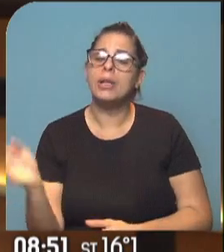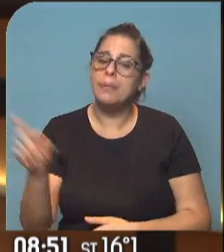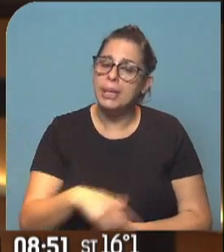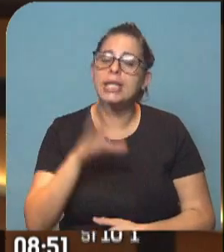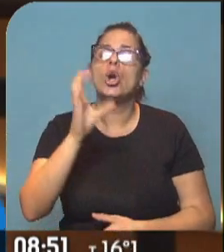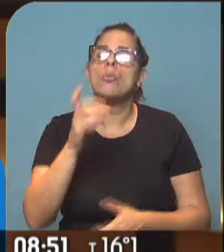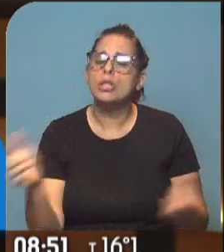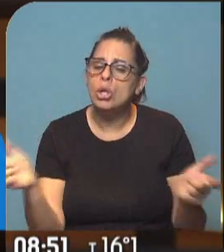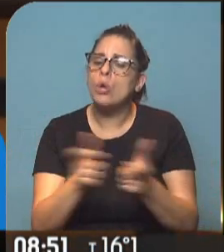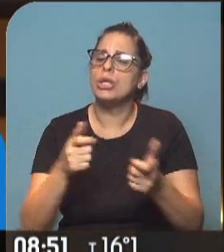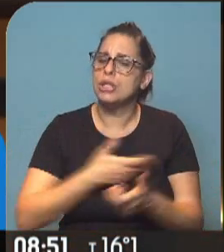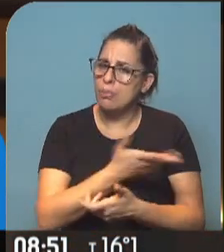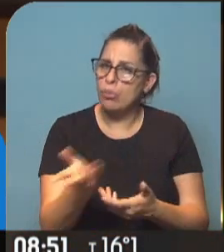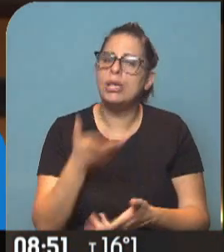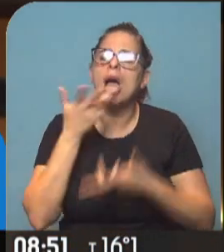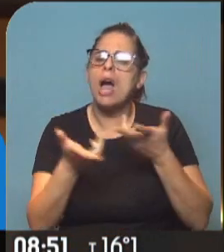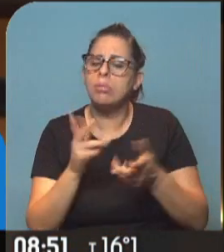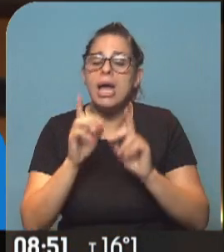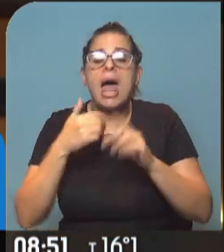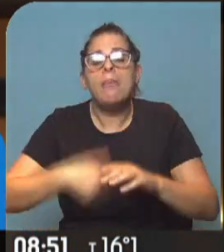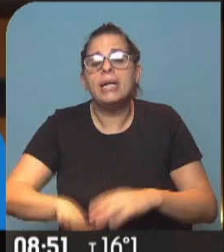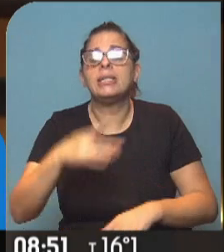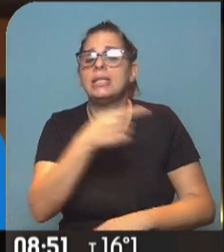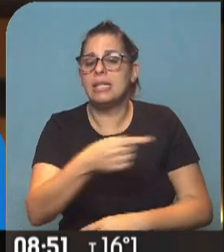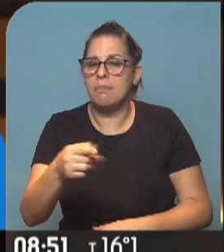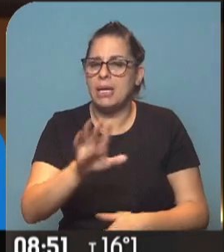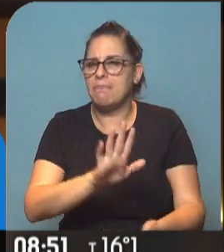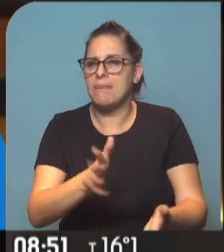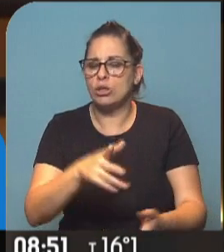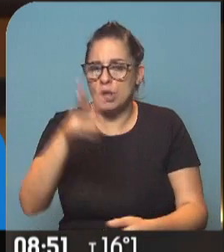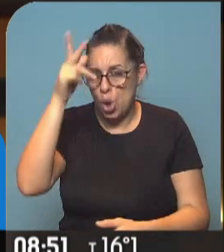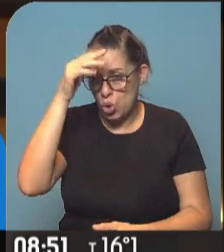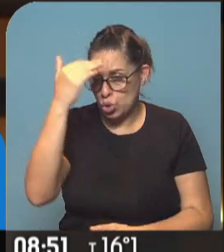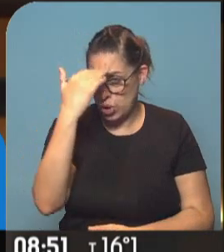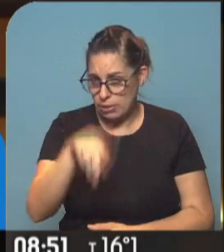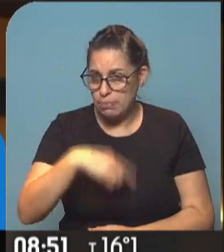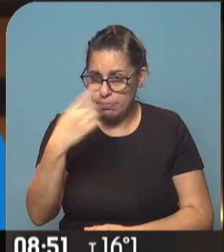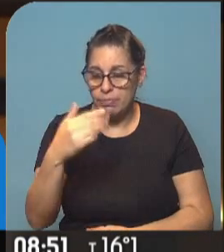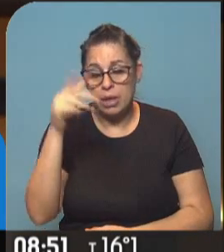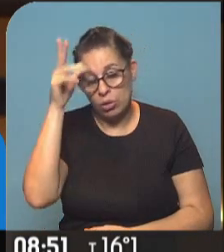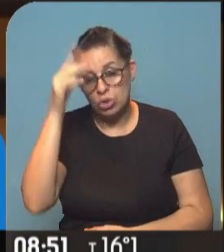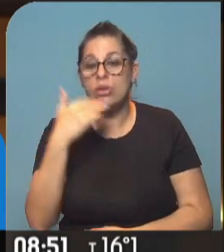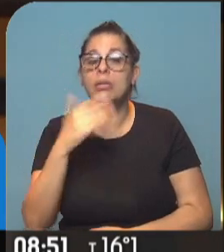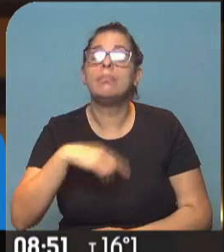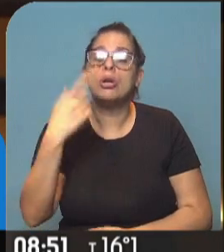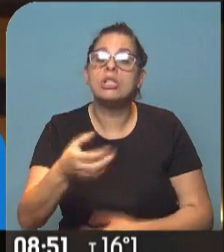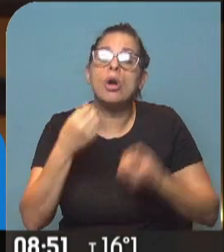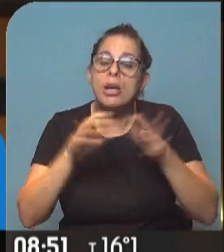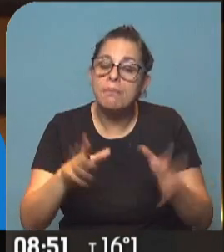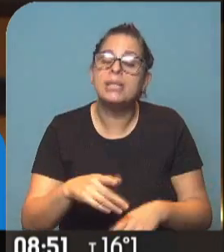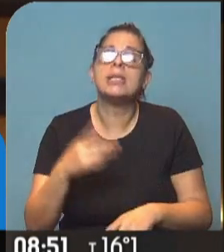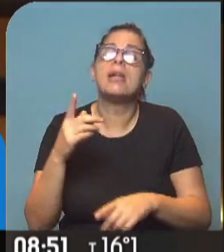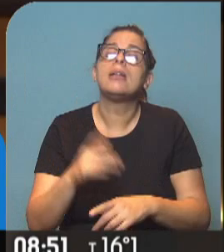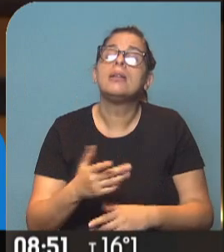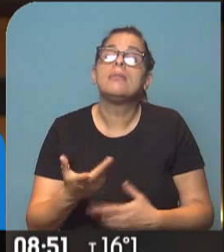y estas audiencias públicas y a partir de la semana del 8 de abril comenzar periódicamente principalmente